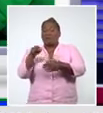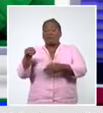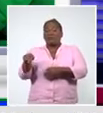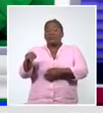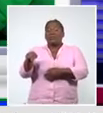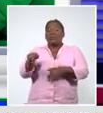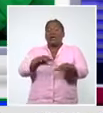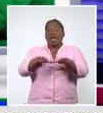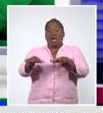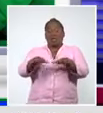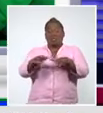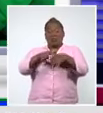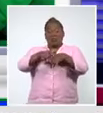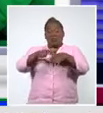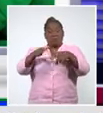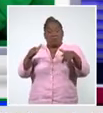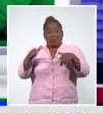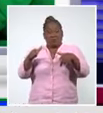Y ya con estas